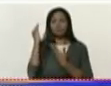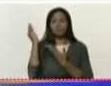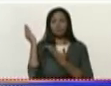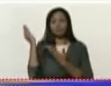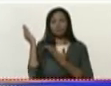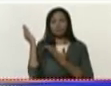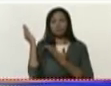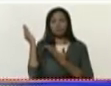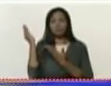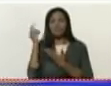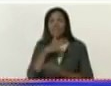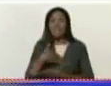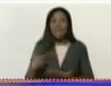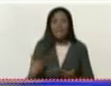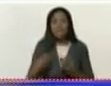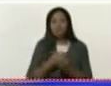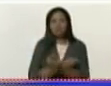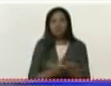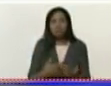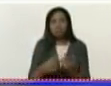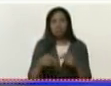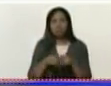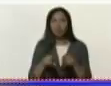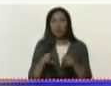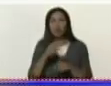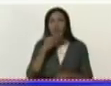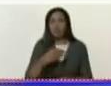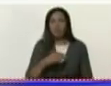Venezuela y pretende aún hoy,